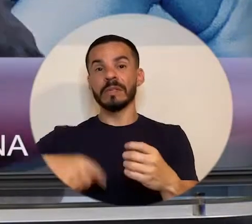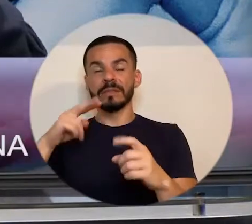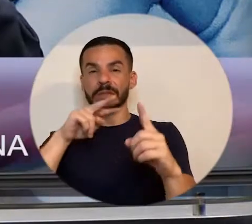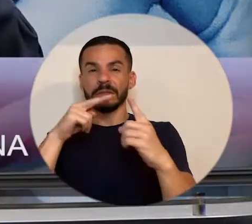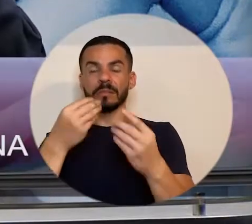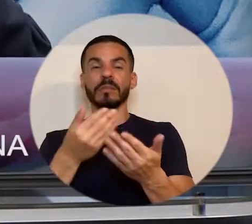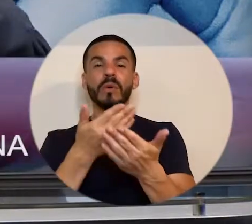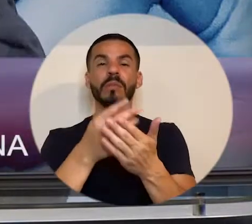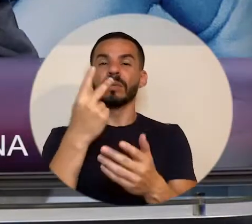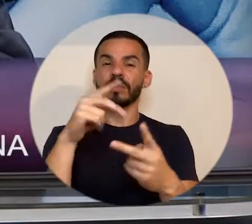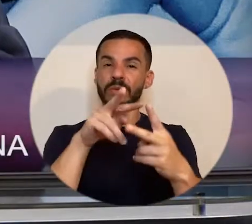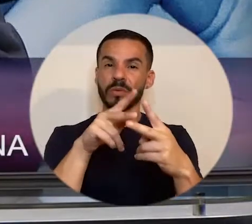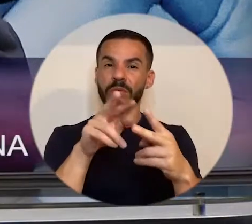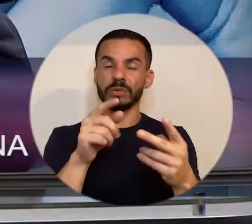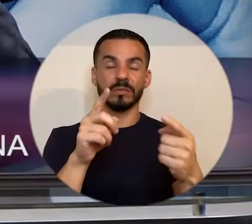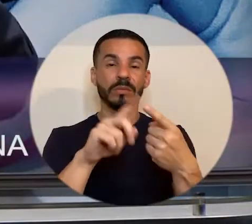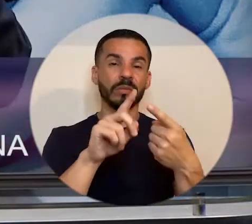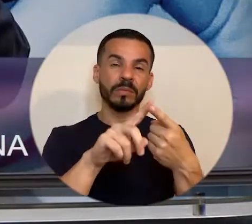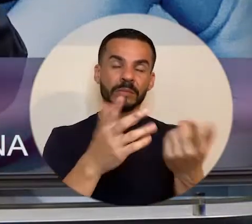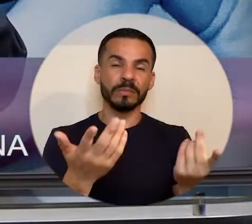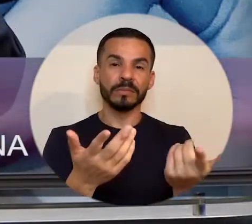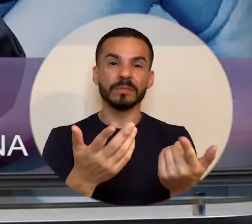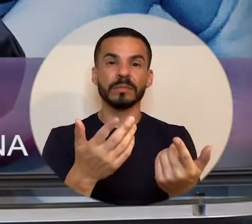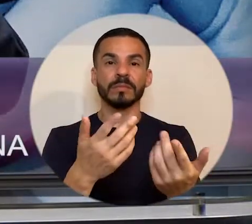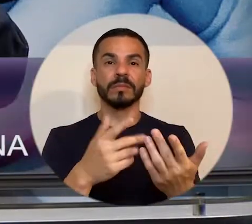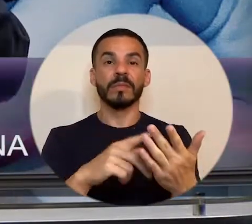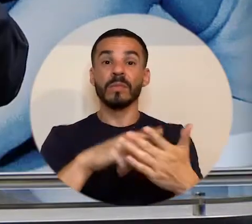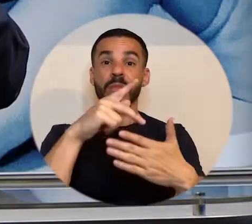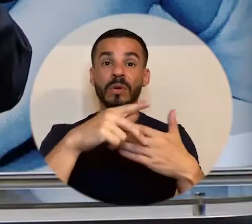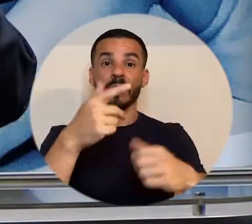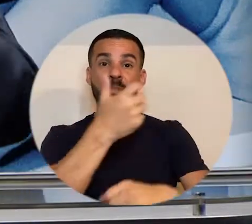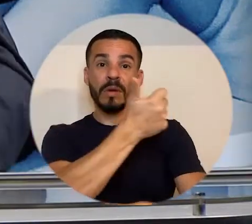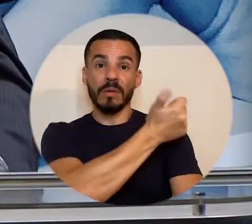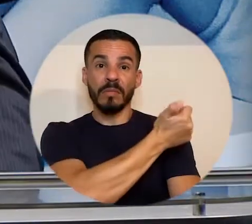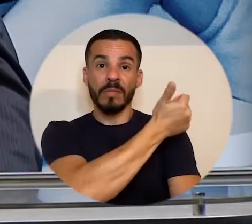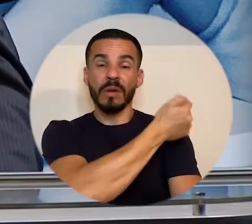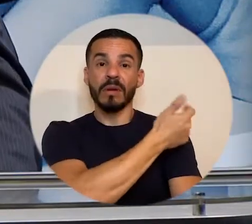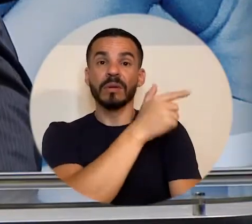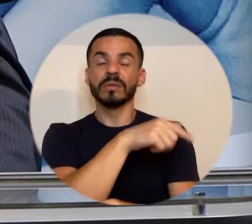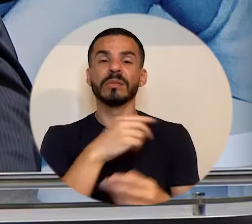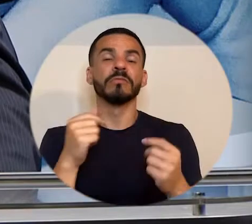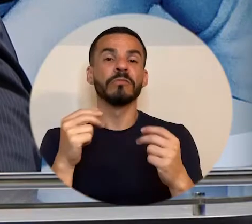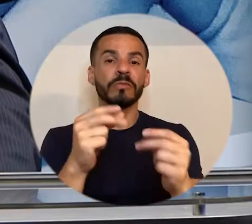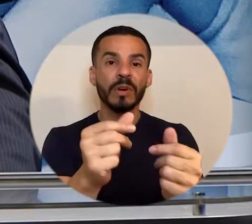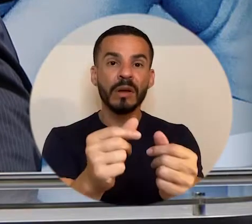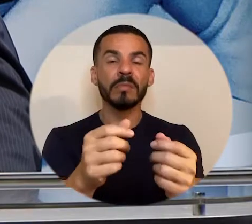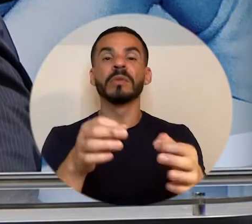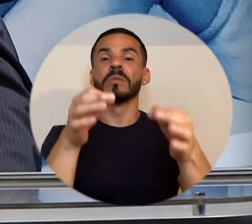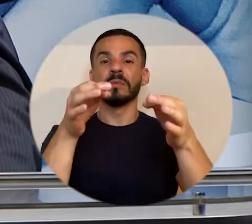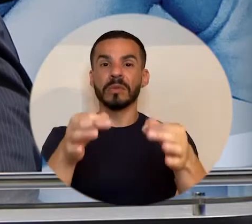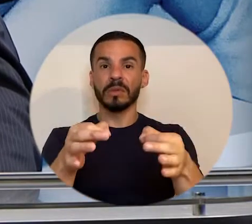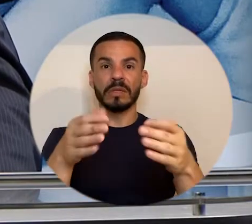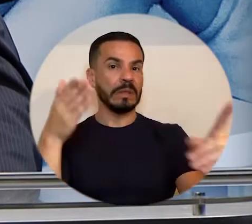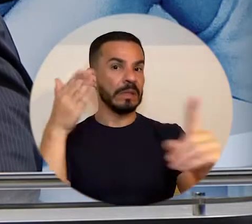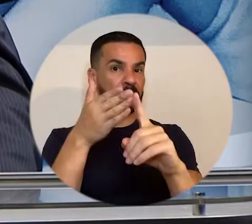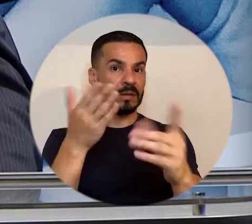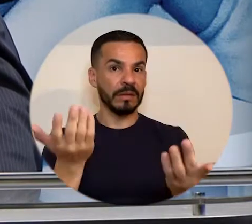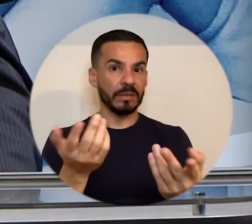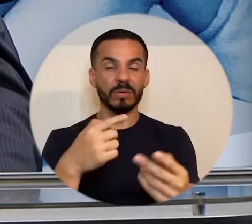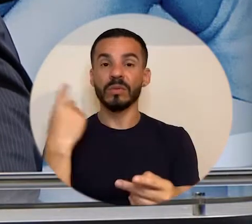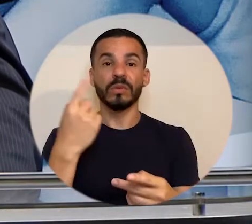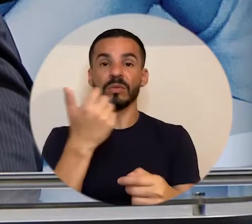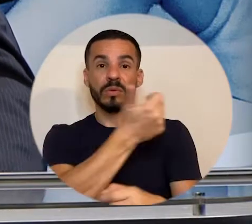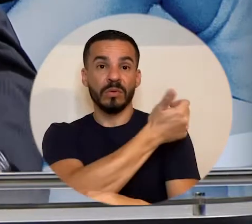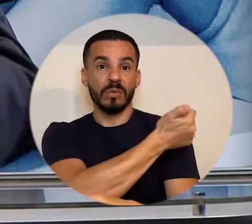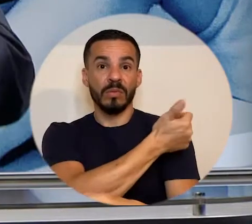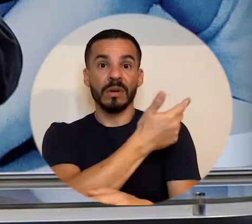presidente. Pongamos solo dos. Una, el programa de vacunación ha sido rápido, acertado y